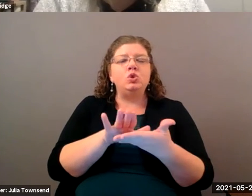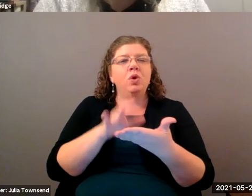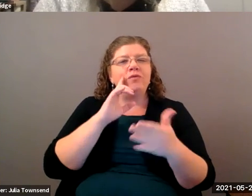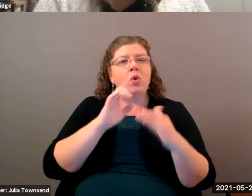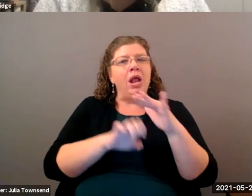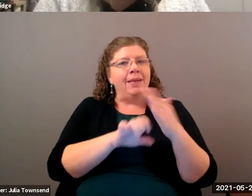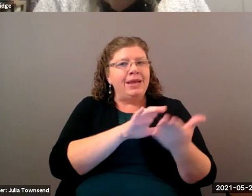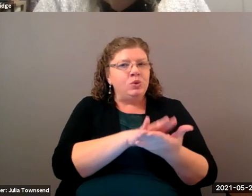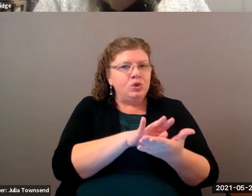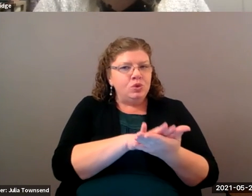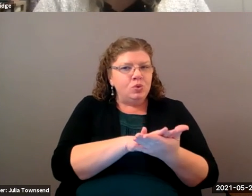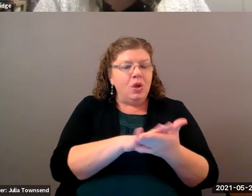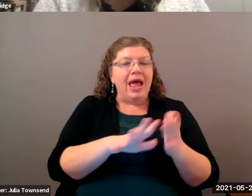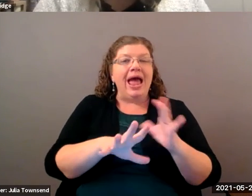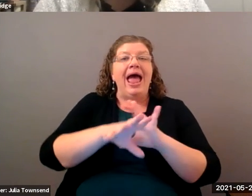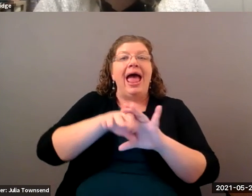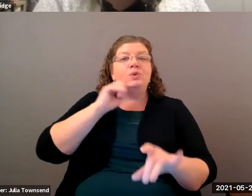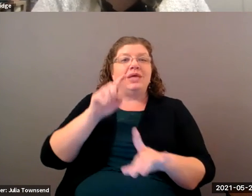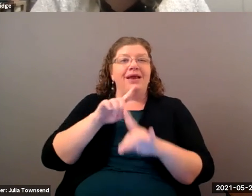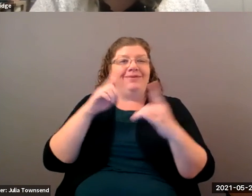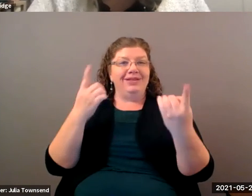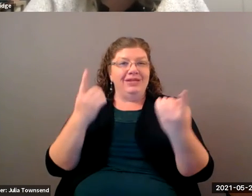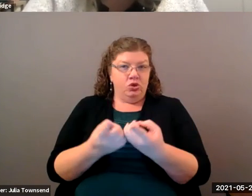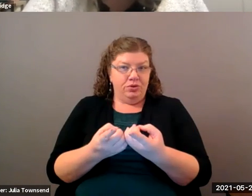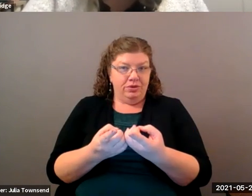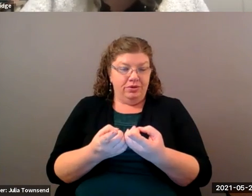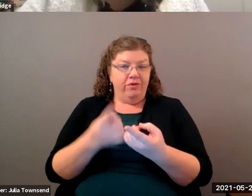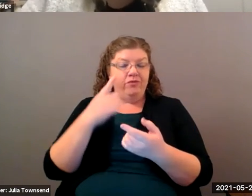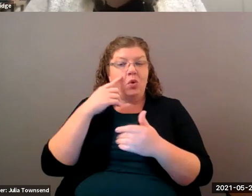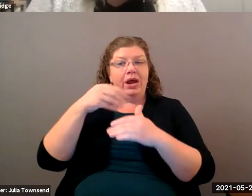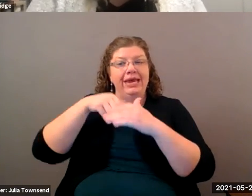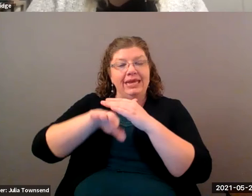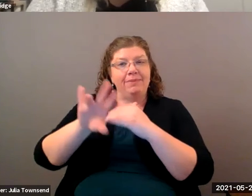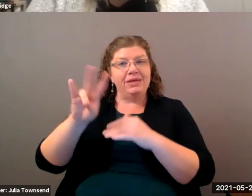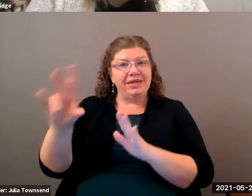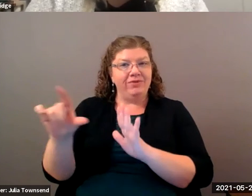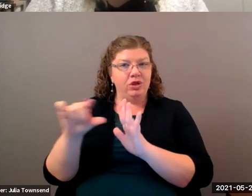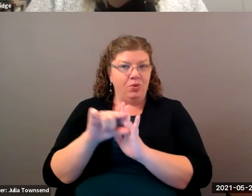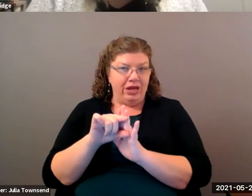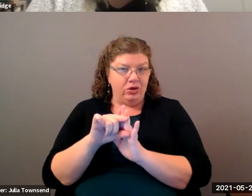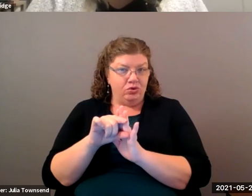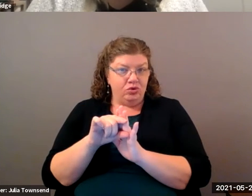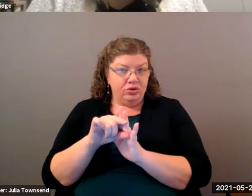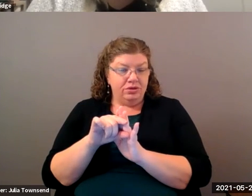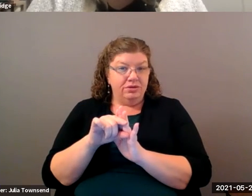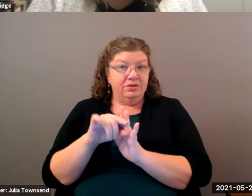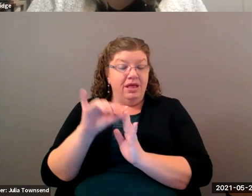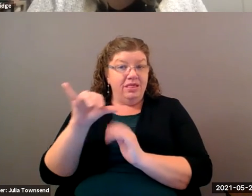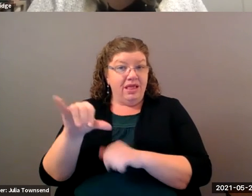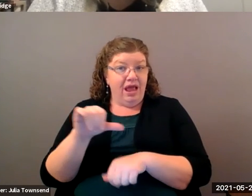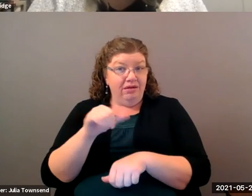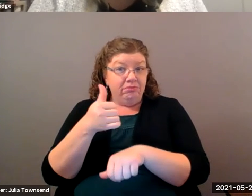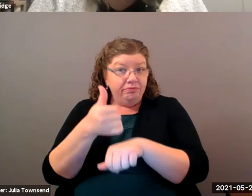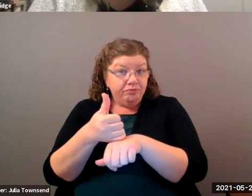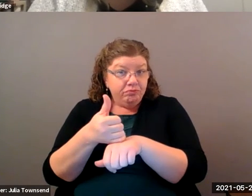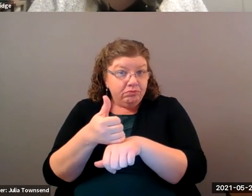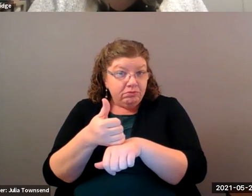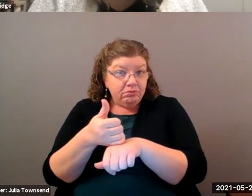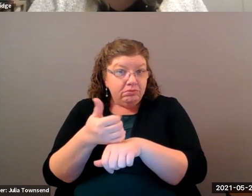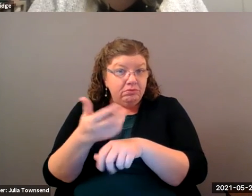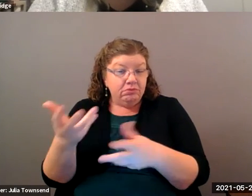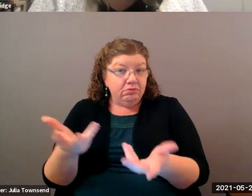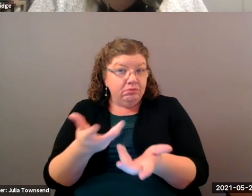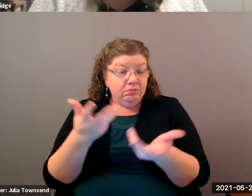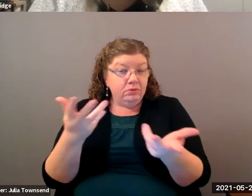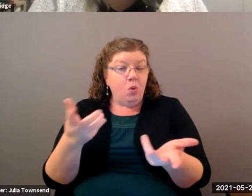se ha enviado a las escuelas que están fuera del distrito, pero que nos van a enviar a sus estudiantes que van a entrar a